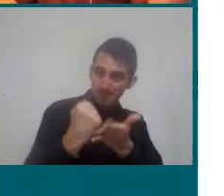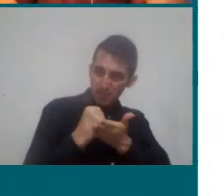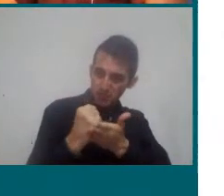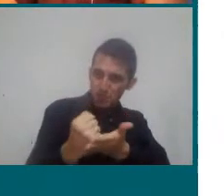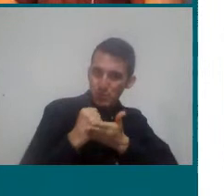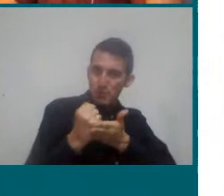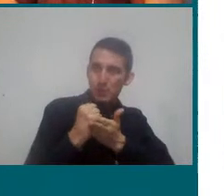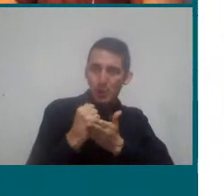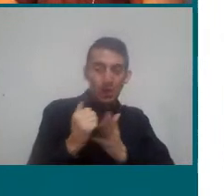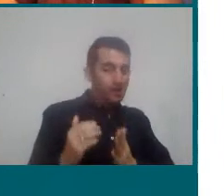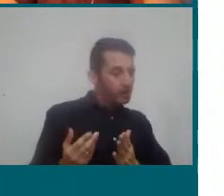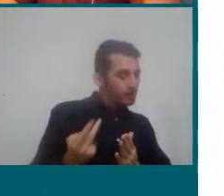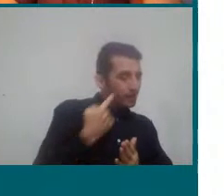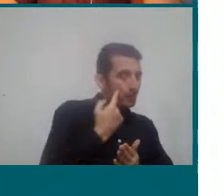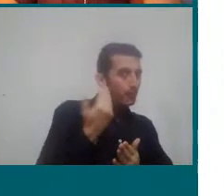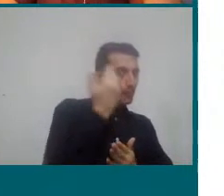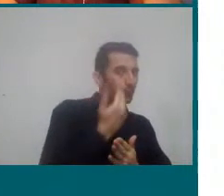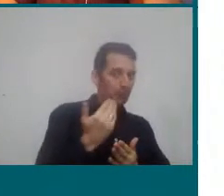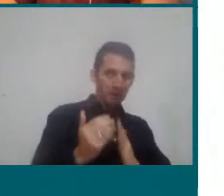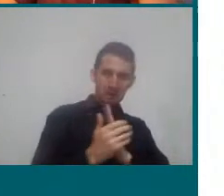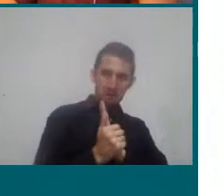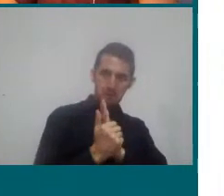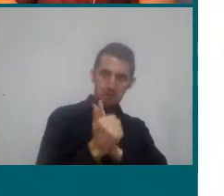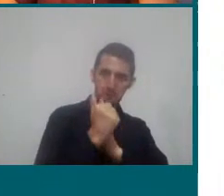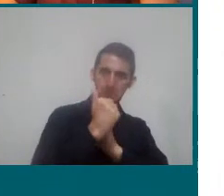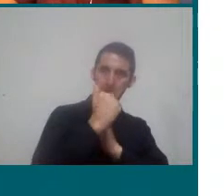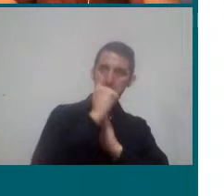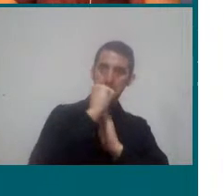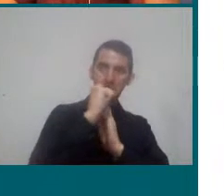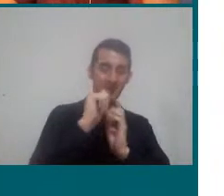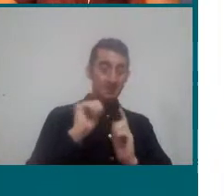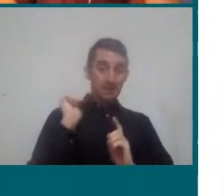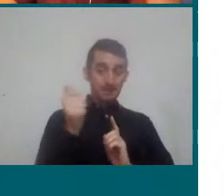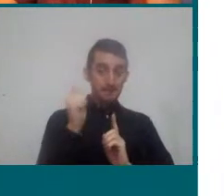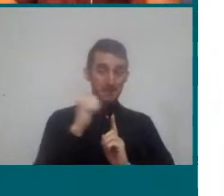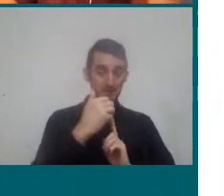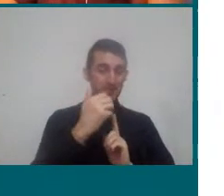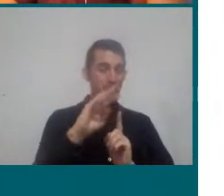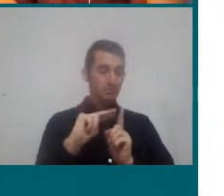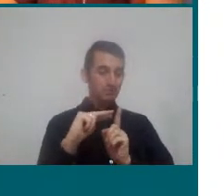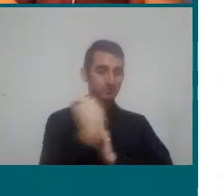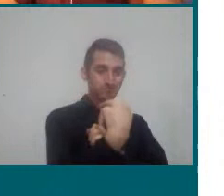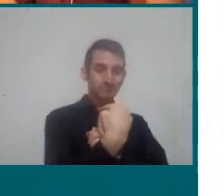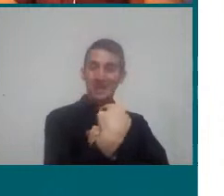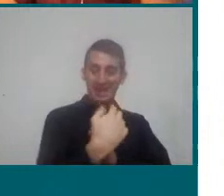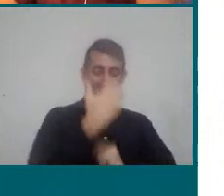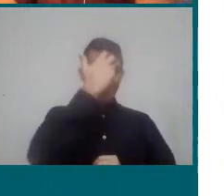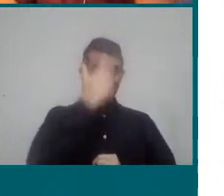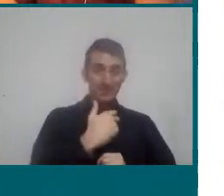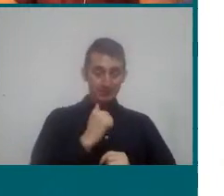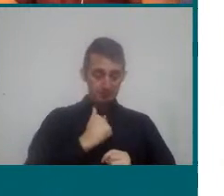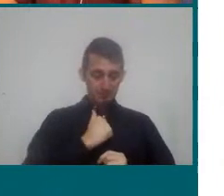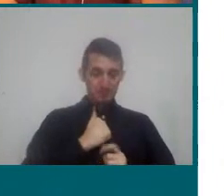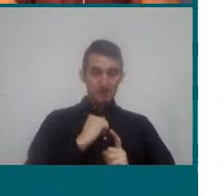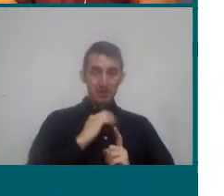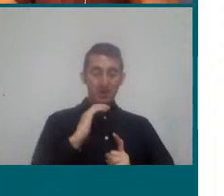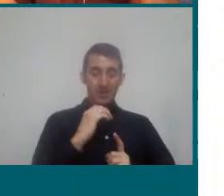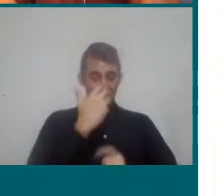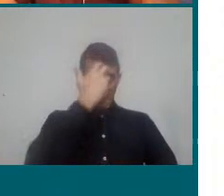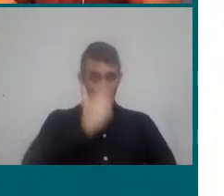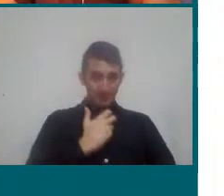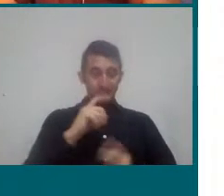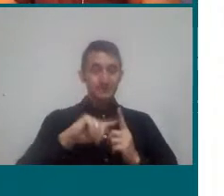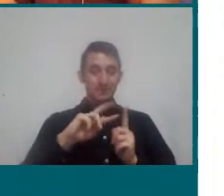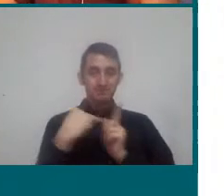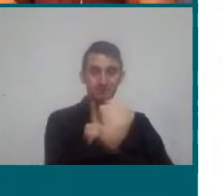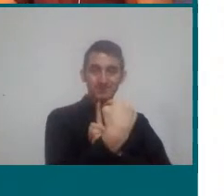nuevas habilidades de autoevaluación y de coevaluación. Porque nos encanta poner esto de queremos que nuestro alumno desarrolle el